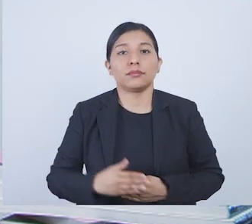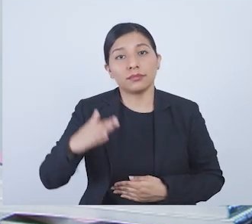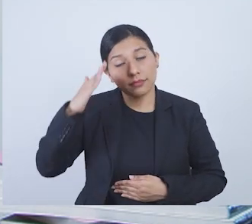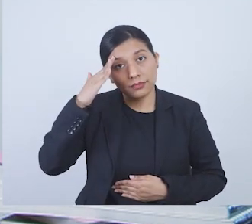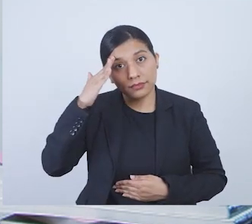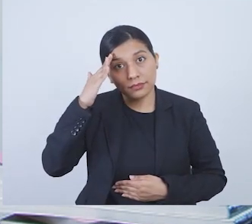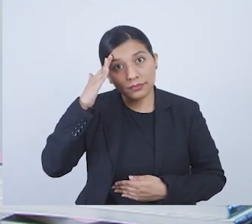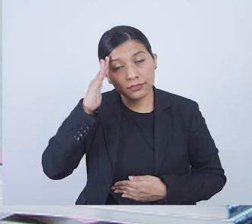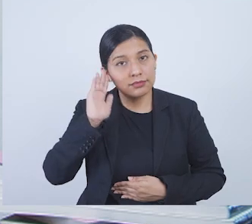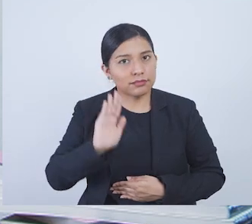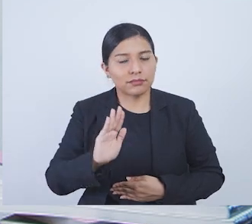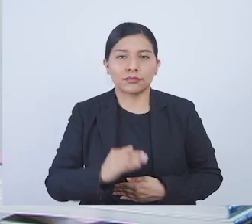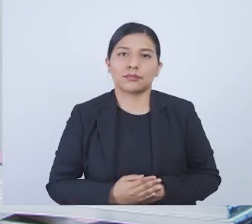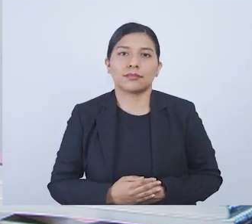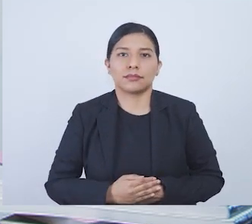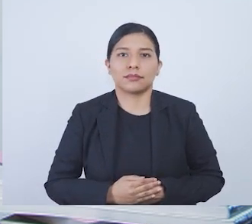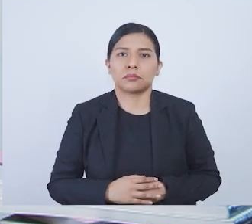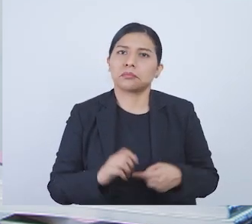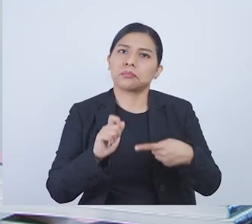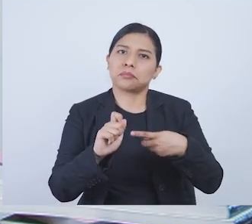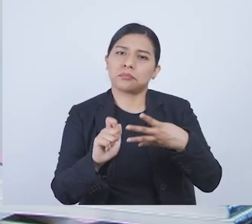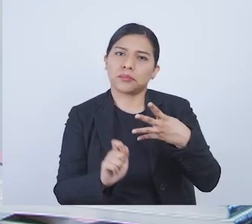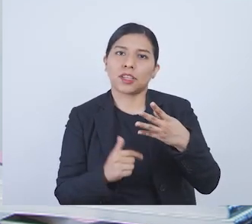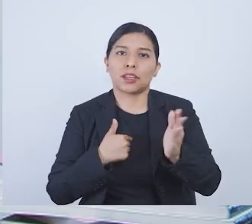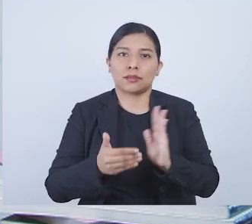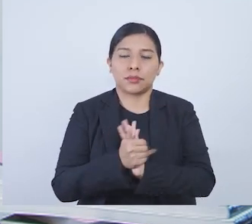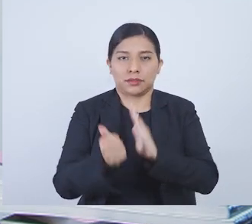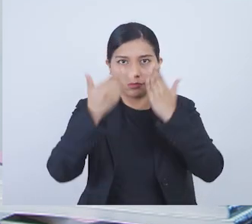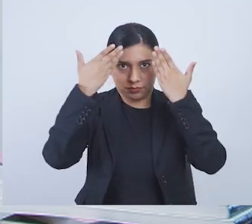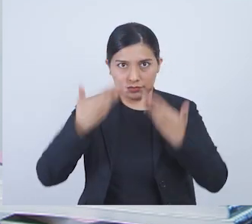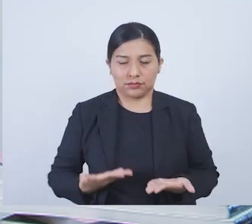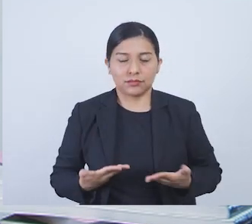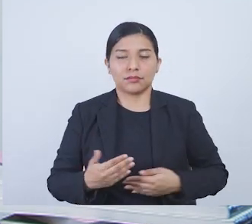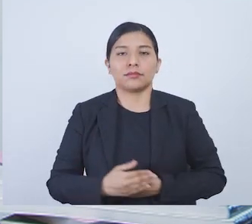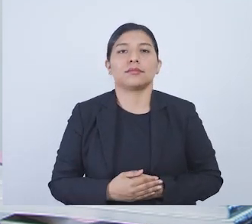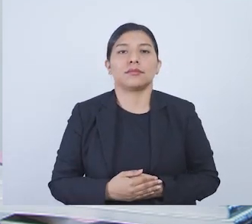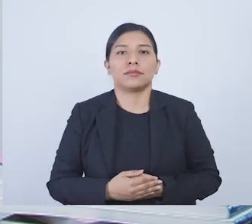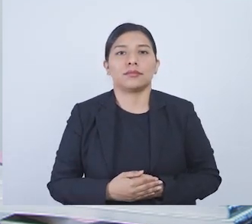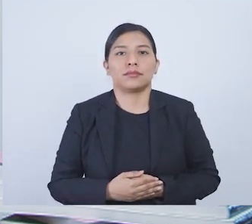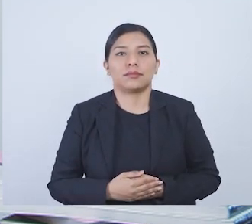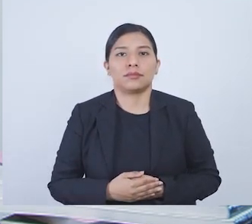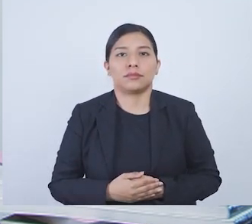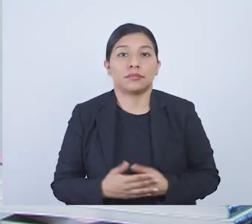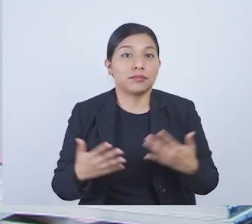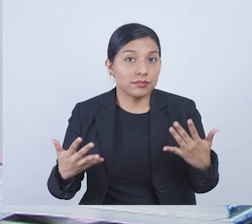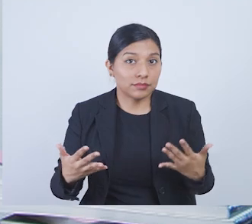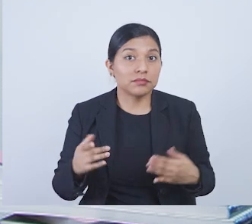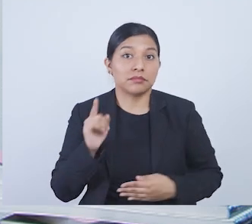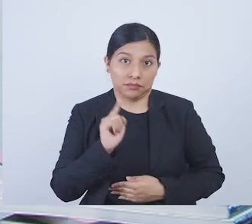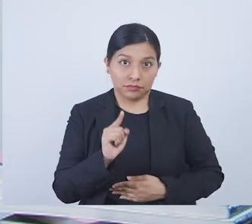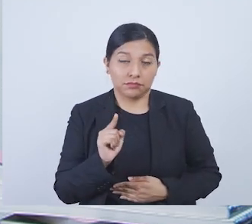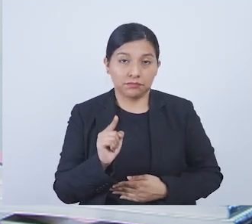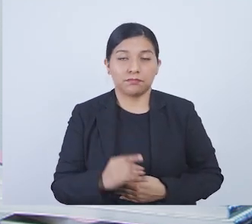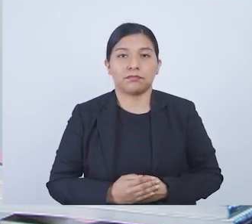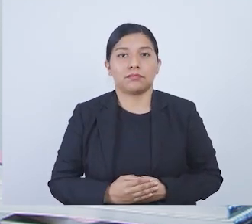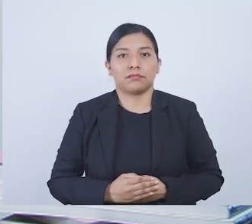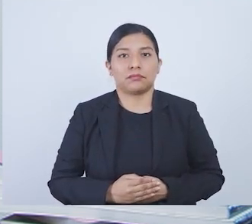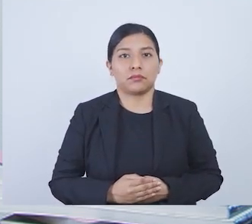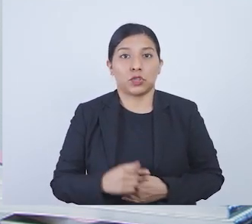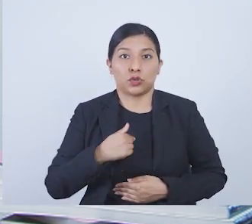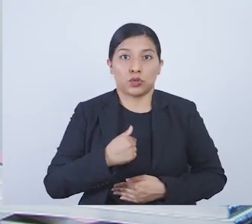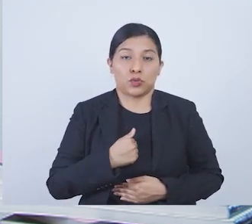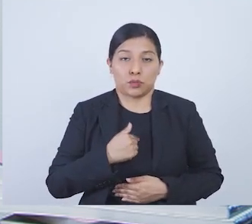reconociendo una clasificación de las capacidades físicas de tipo condicional, es decir, que están determinadas por